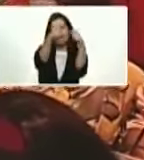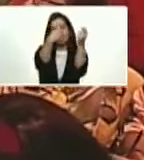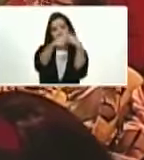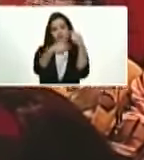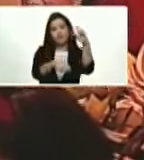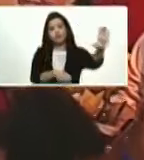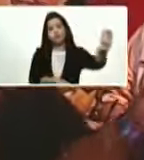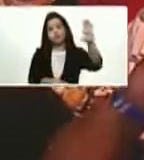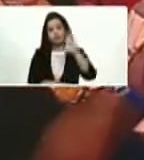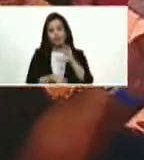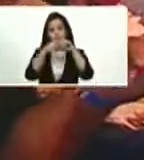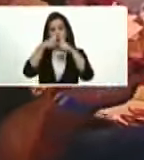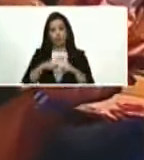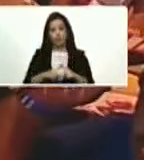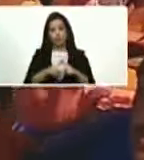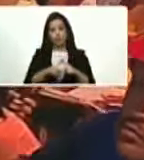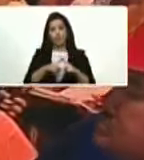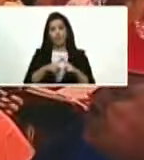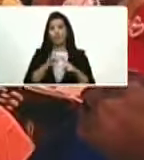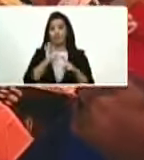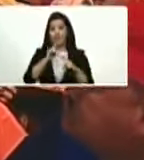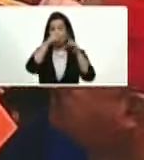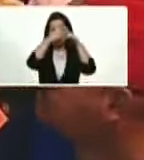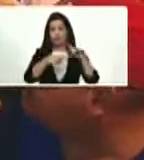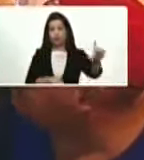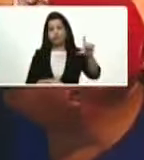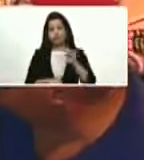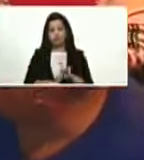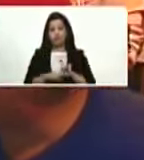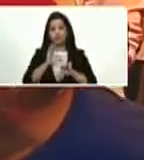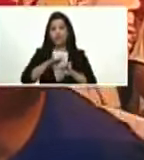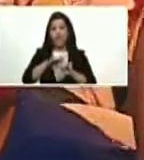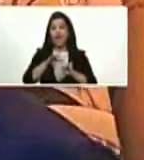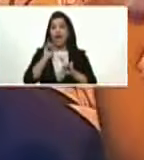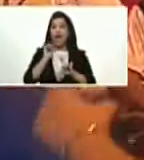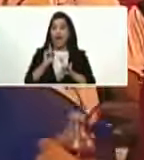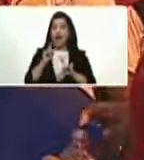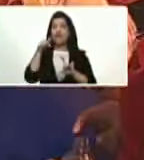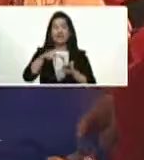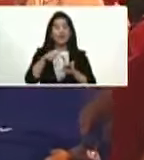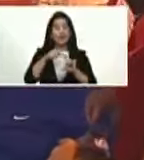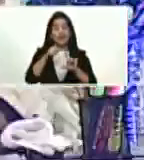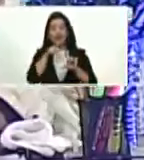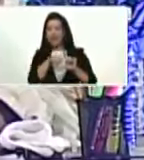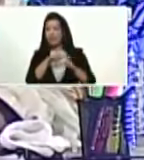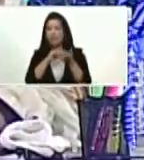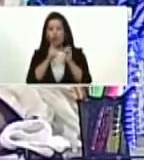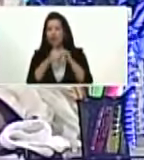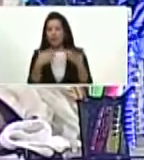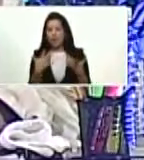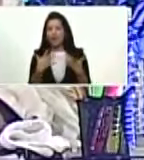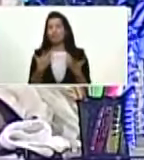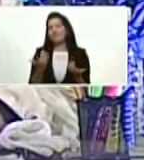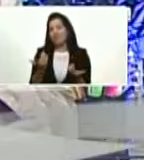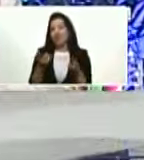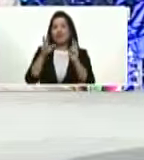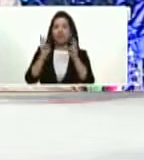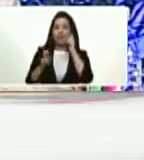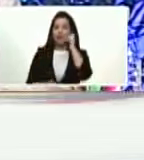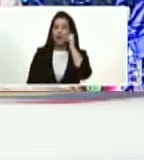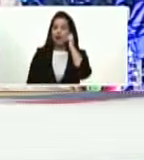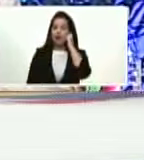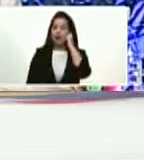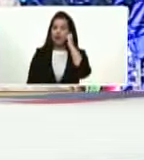que es el problema de la distribución, comercialización y fijación de precios de todos los